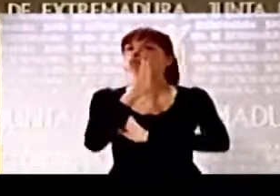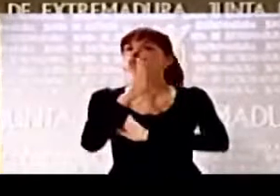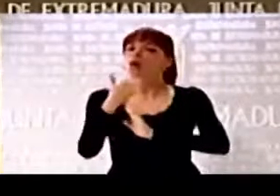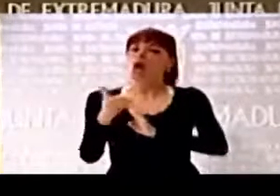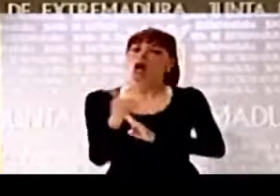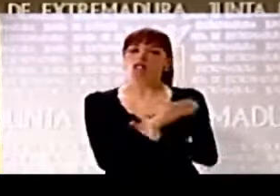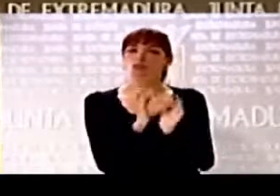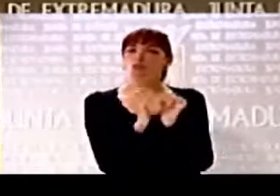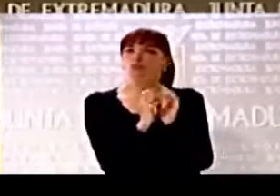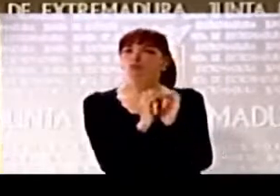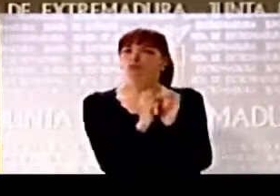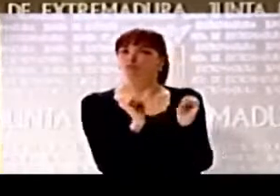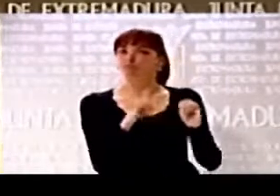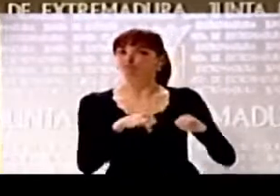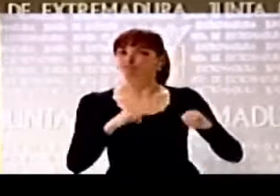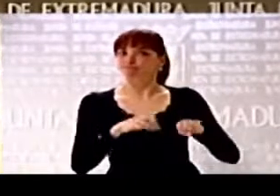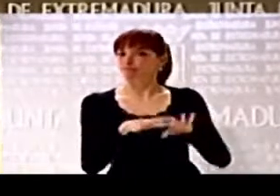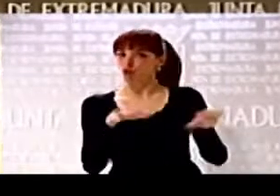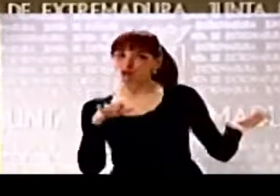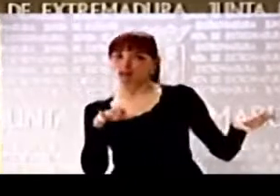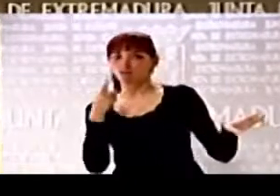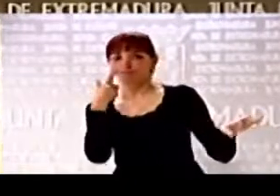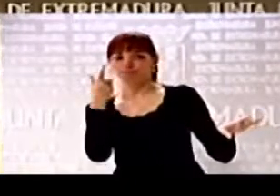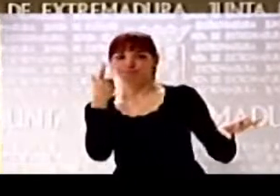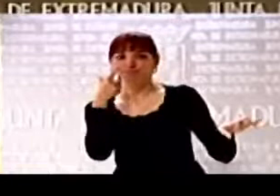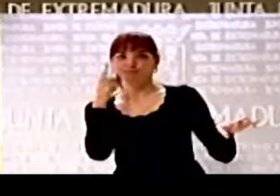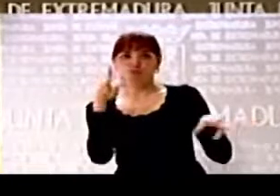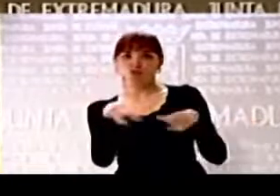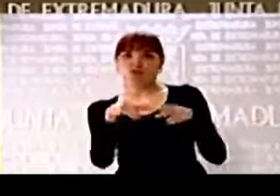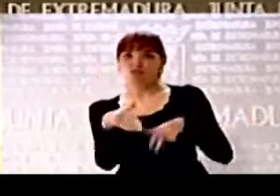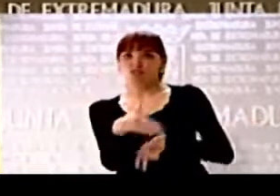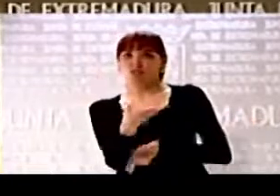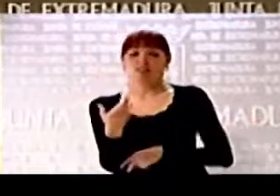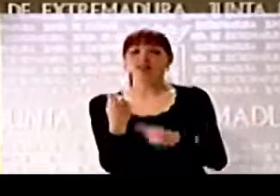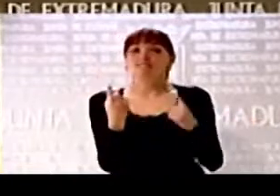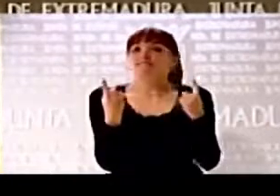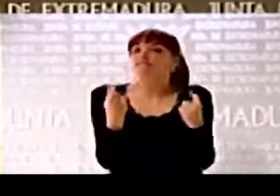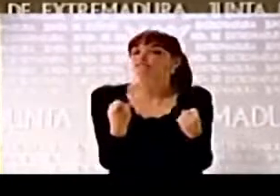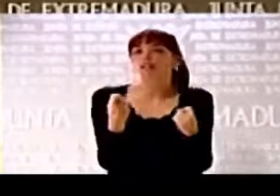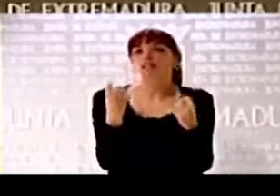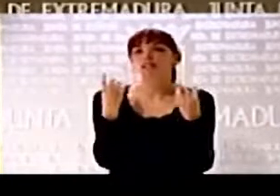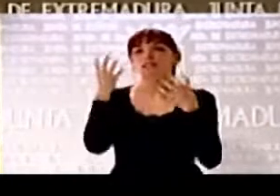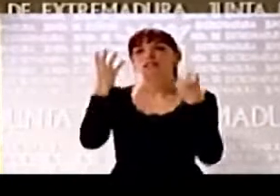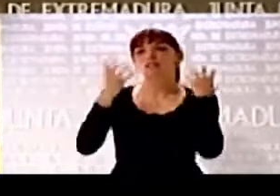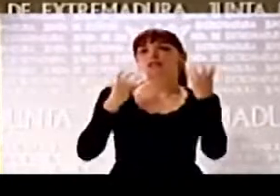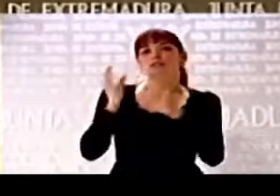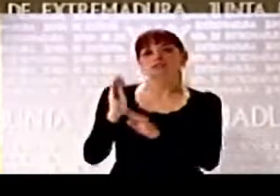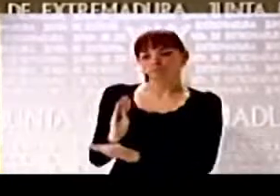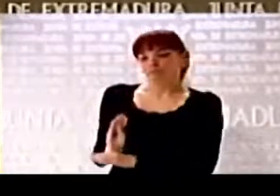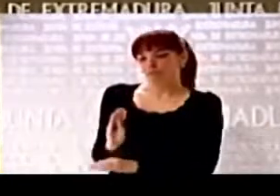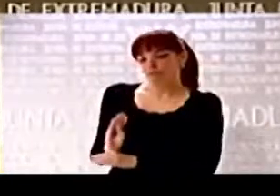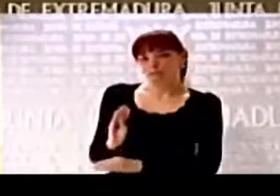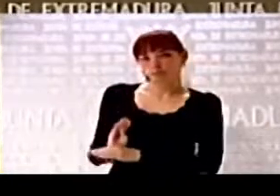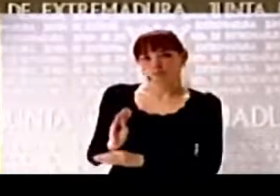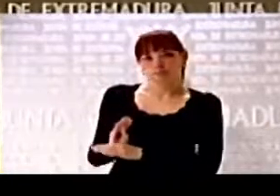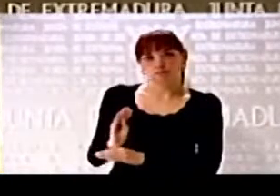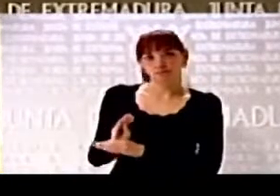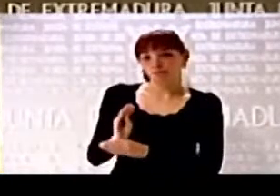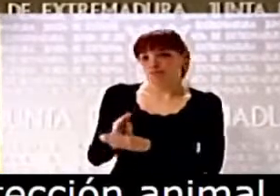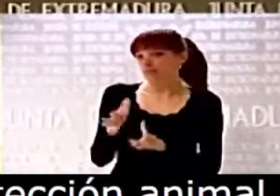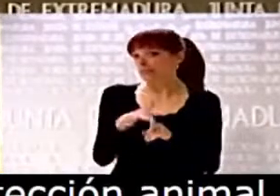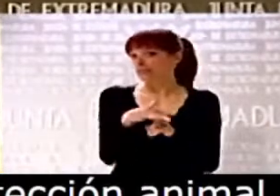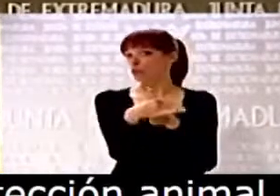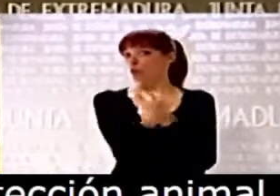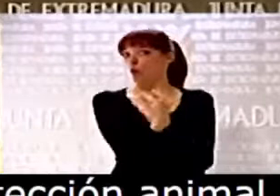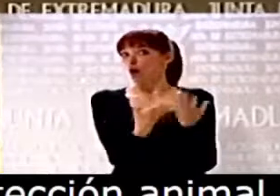yo creo que es mayoritario en la sociedad española, que es la necesidad de proteger a los animales y de cuidarlos, de acabar con una